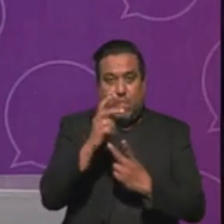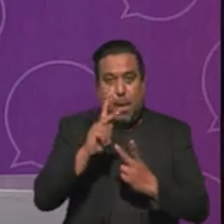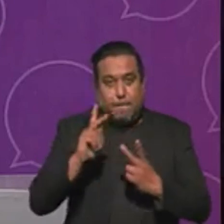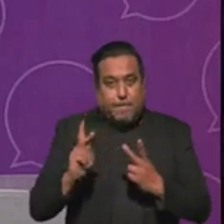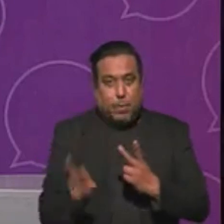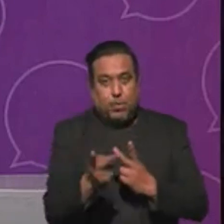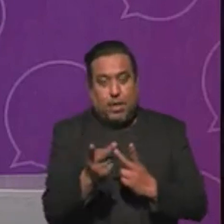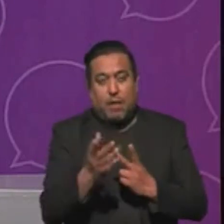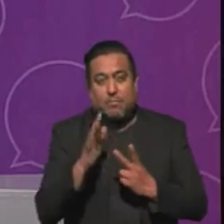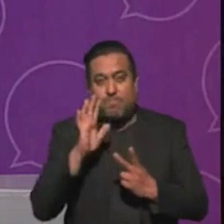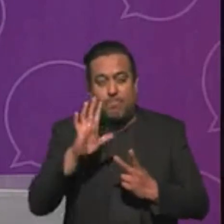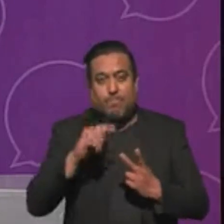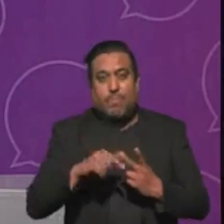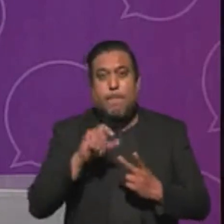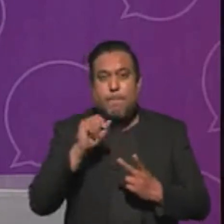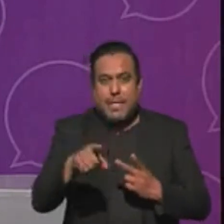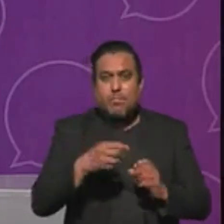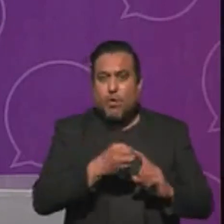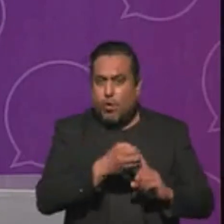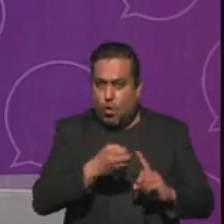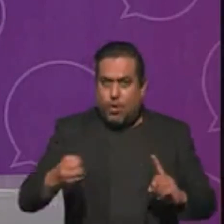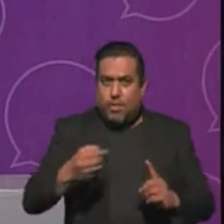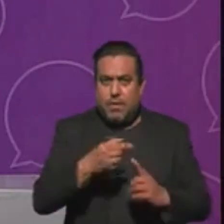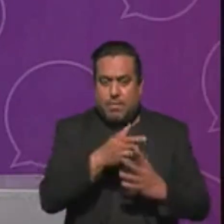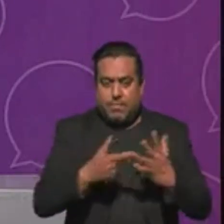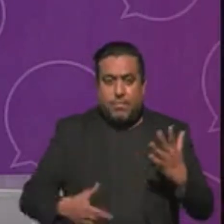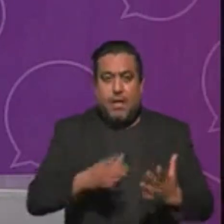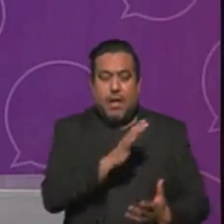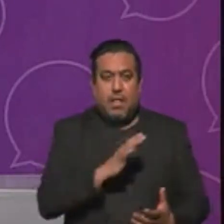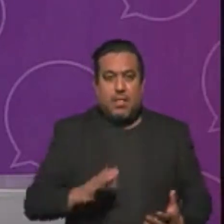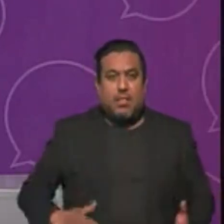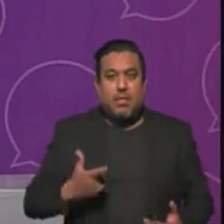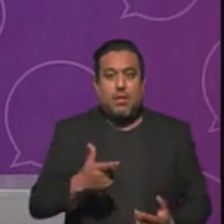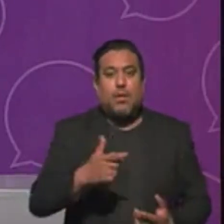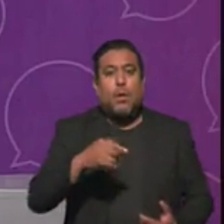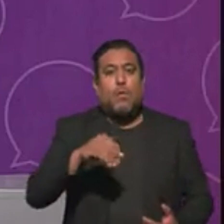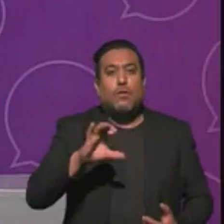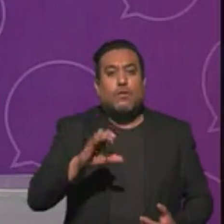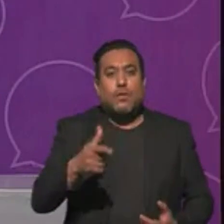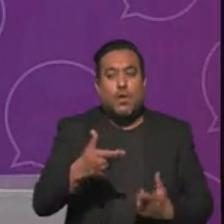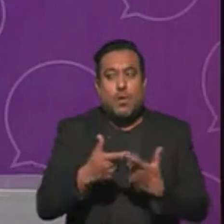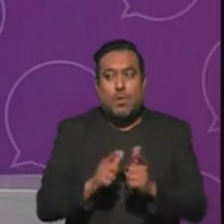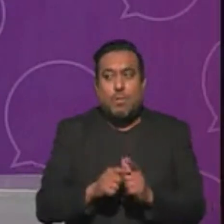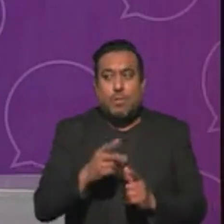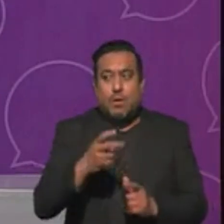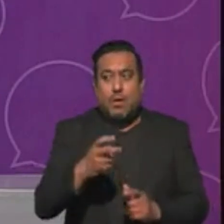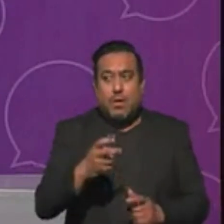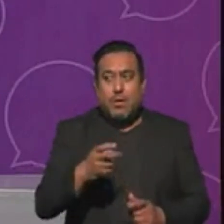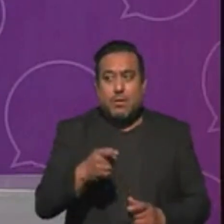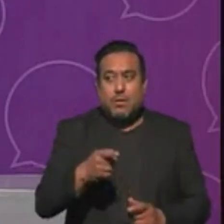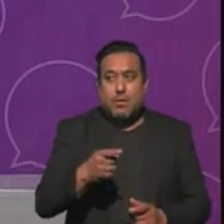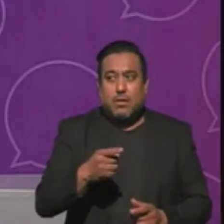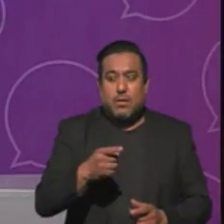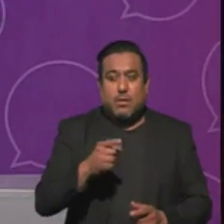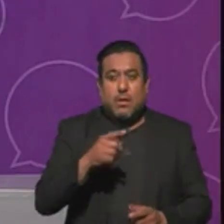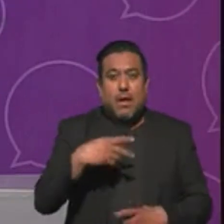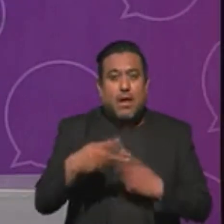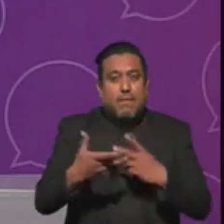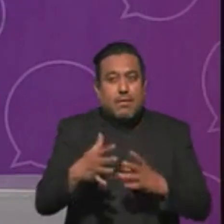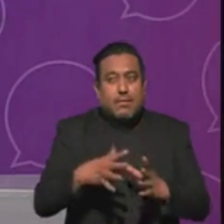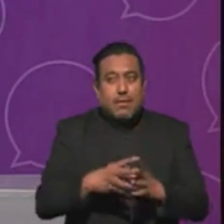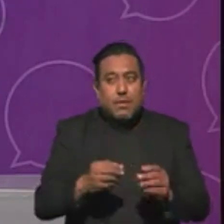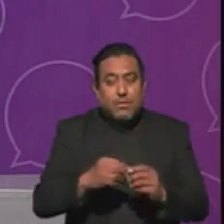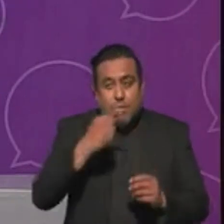segmento vamos en el mismo orden vamos con el candidato Luis Guillermo Ortiz Alva de movimiento ciudadano candidato La pregunta es qué solución dará al